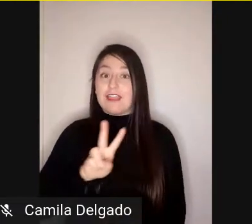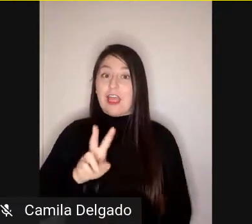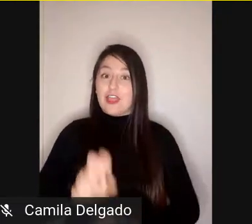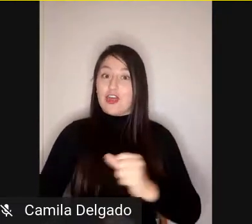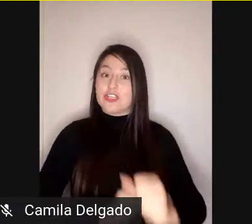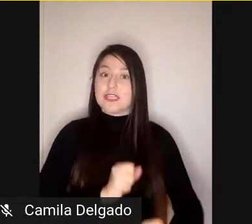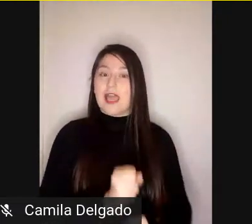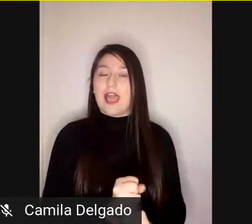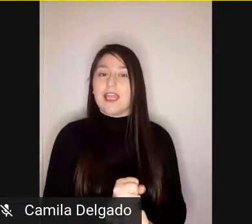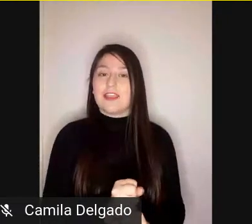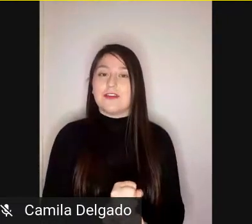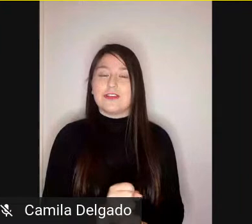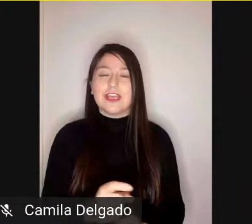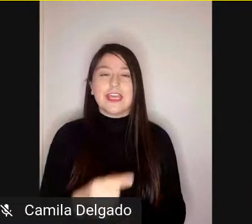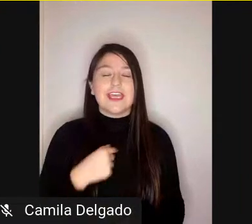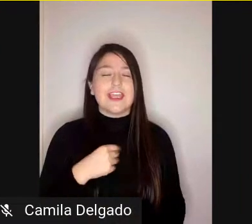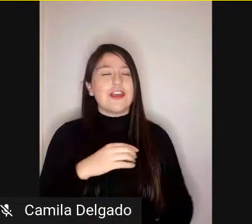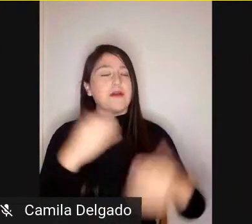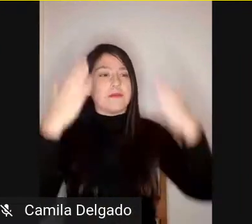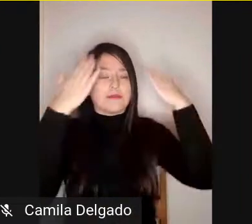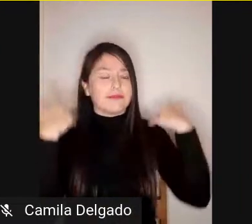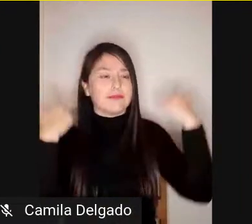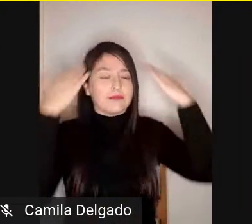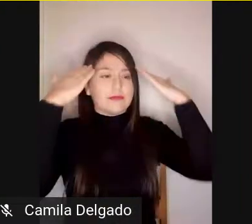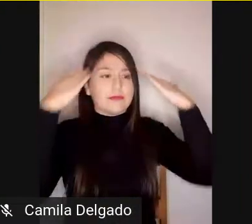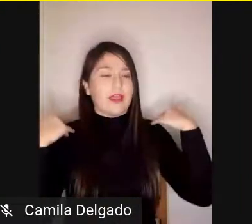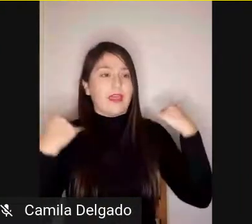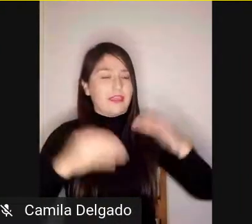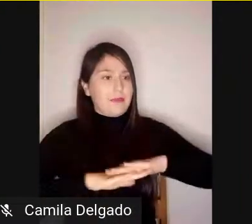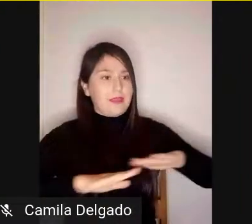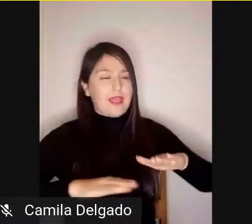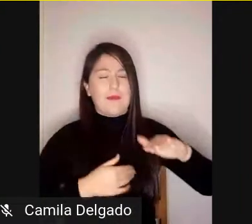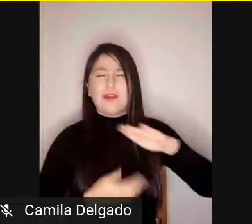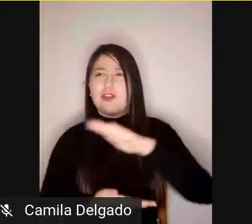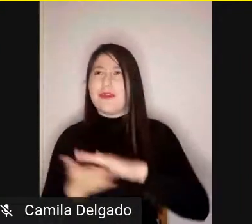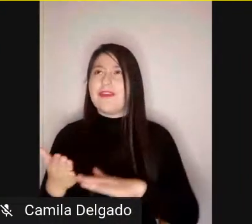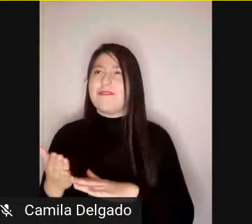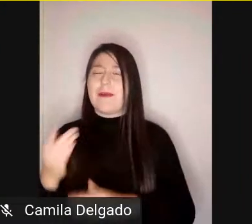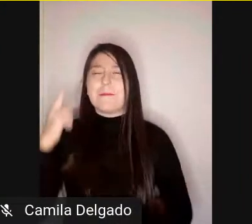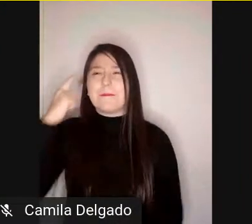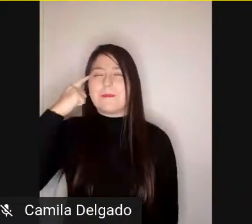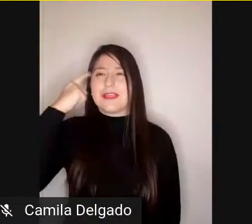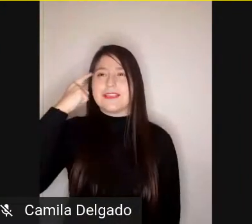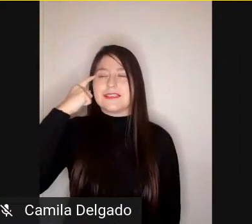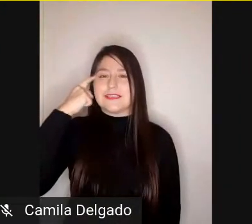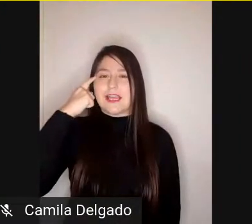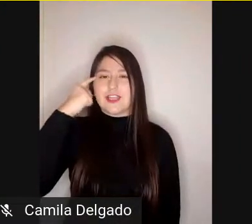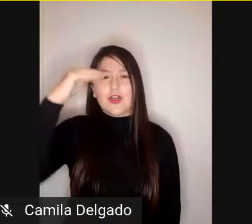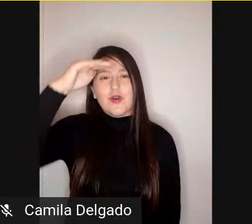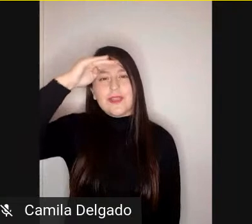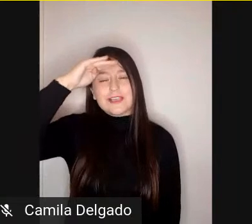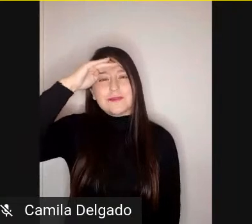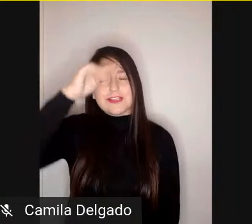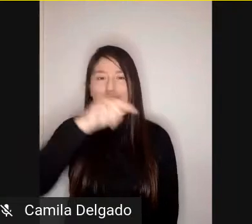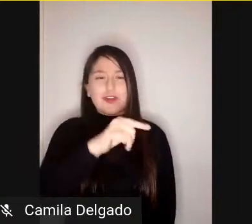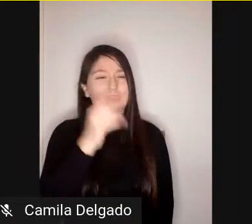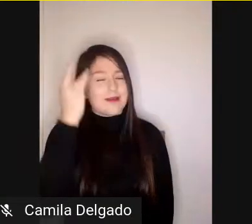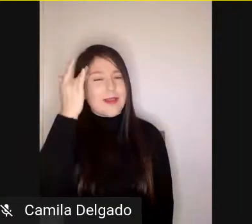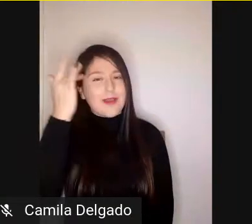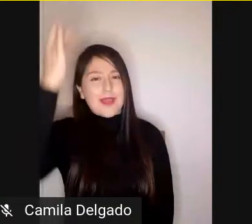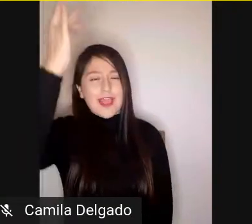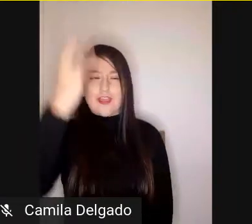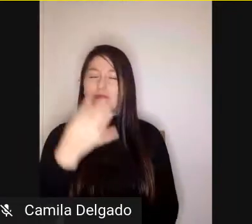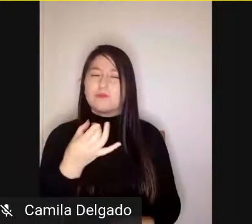salía pensando, reflexionando sobre, bueno, que esta experiencia que uno tiene con una persona que es tan sabia y que ha vivido tantos dolores